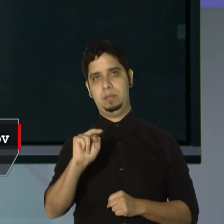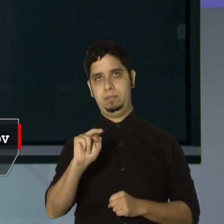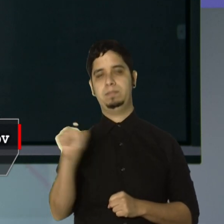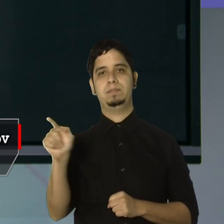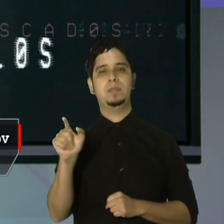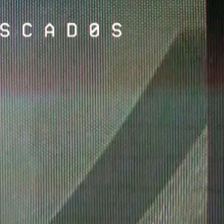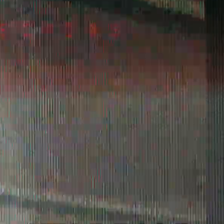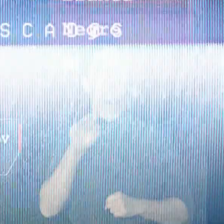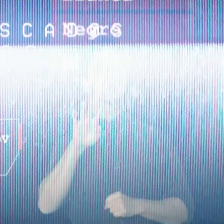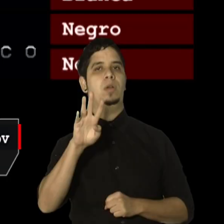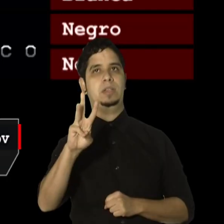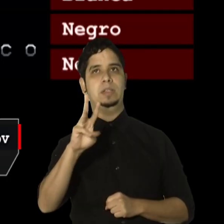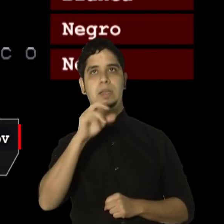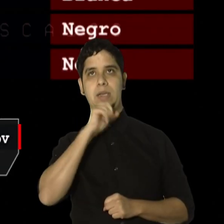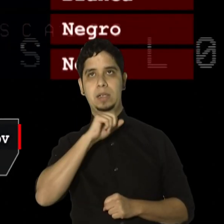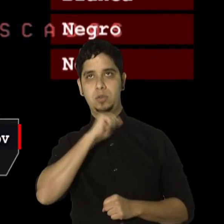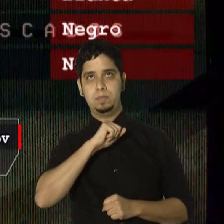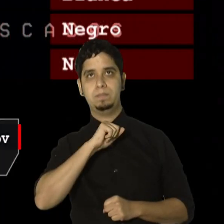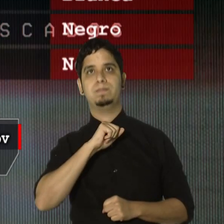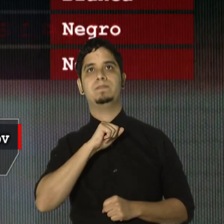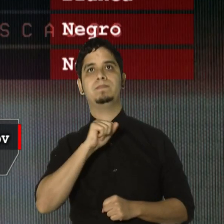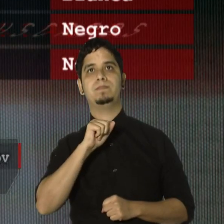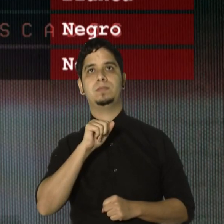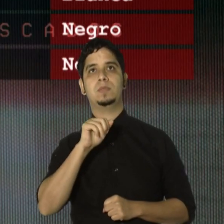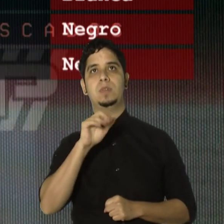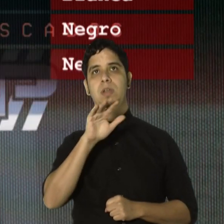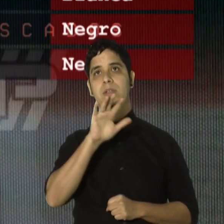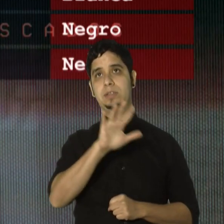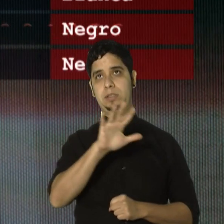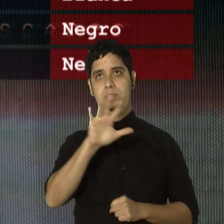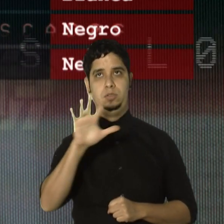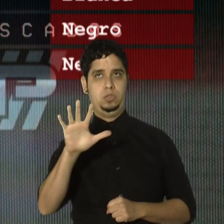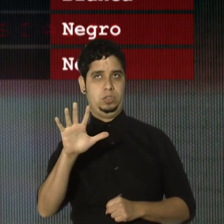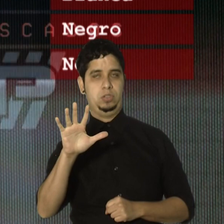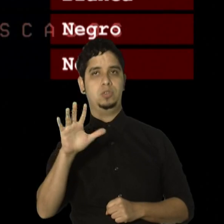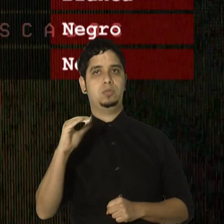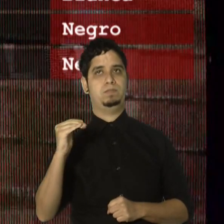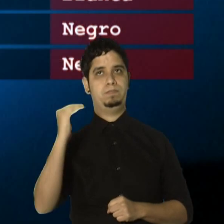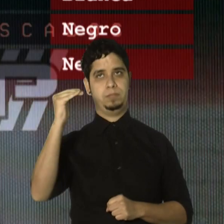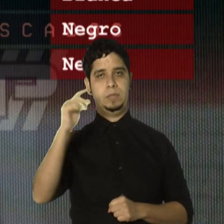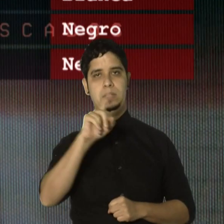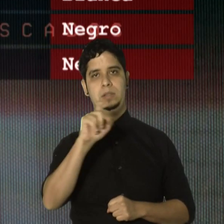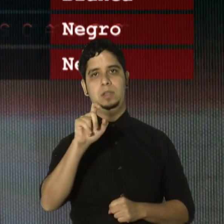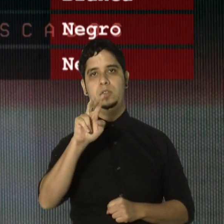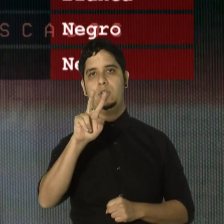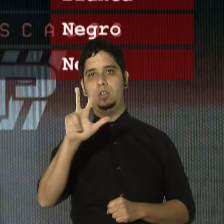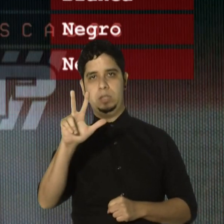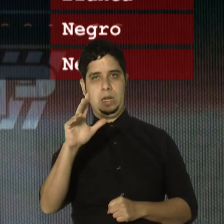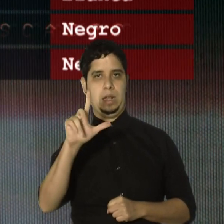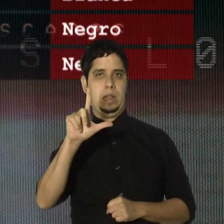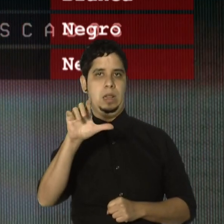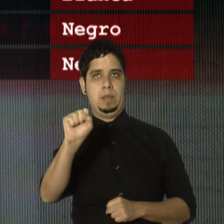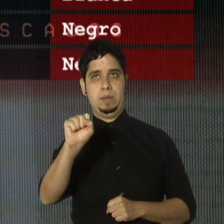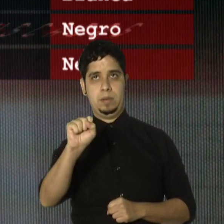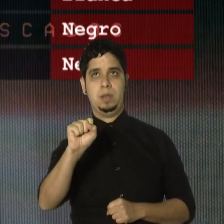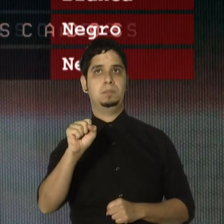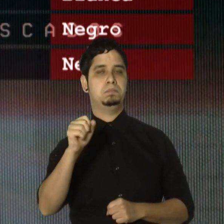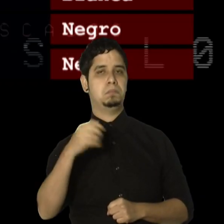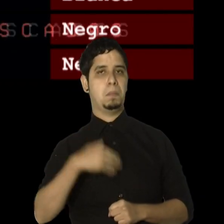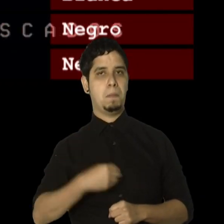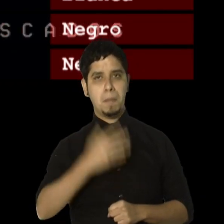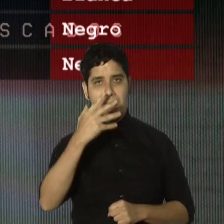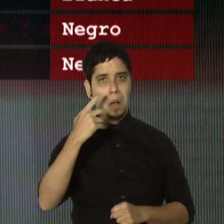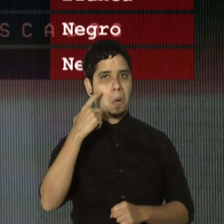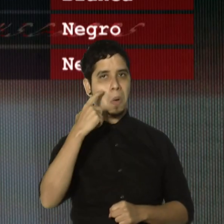46 años, 5'5 de estatura, 123 libras, té blanca